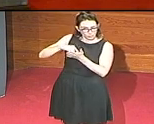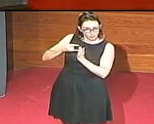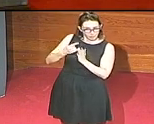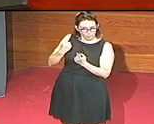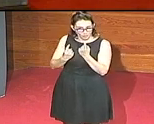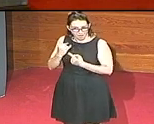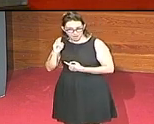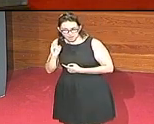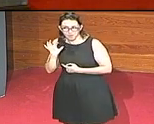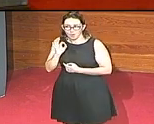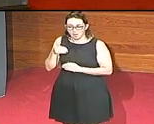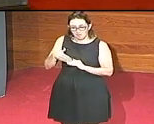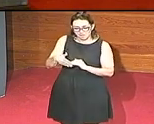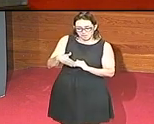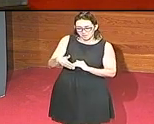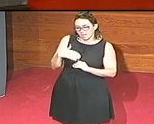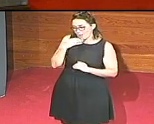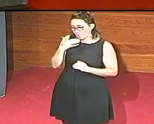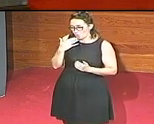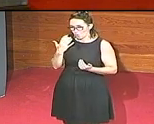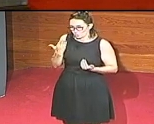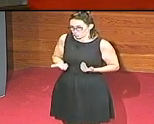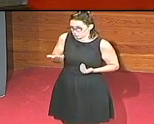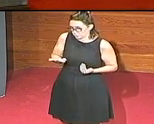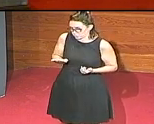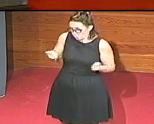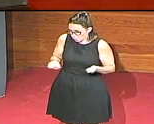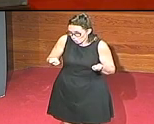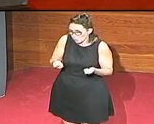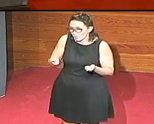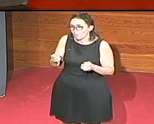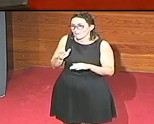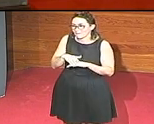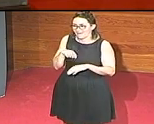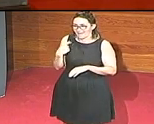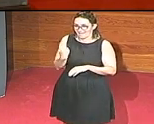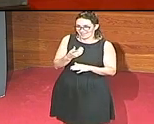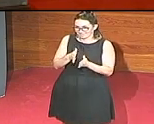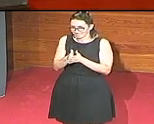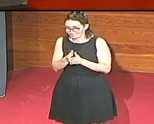en verde vas a hacer alguna algún tema grande o estamos expectantes